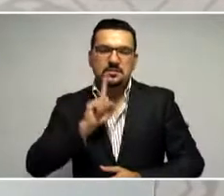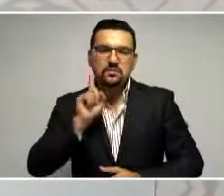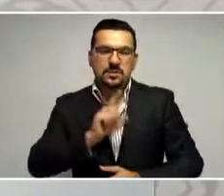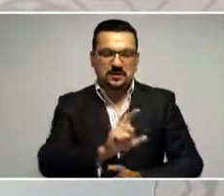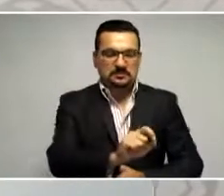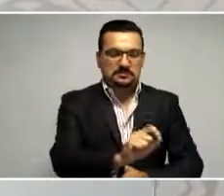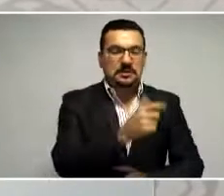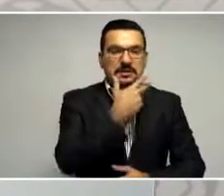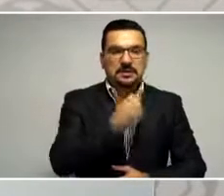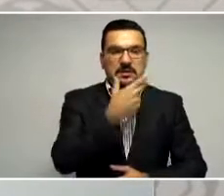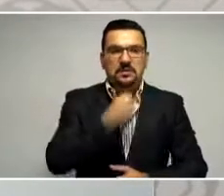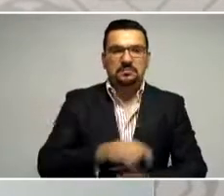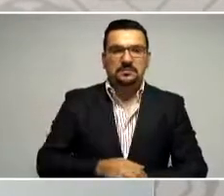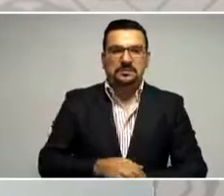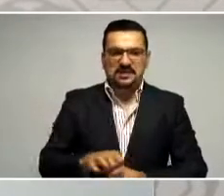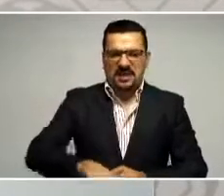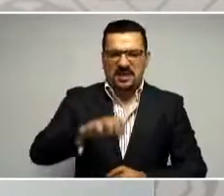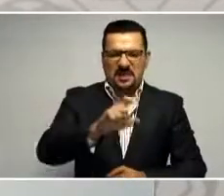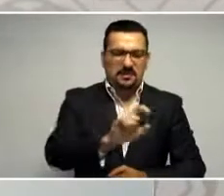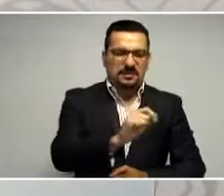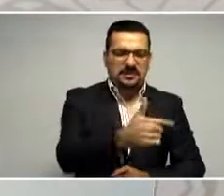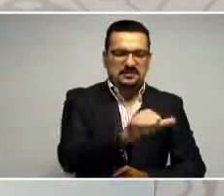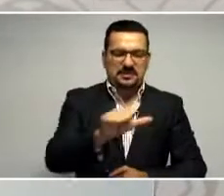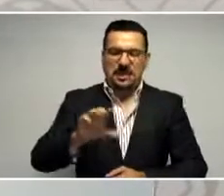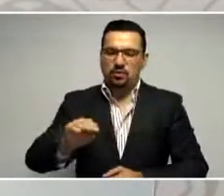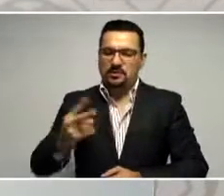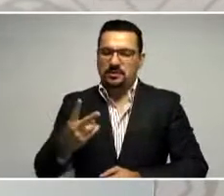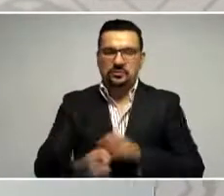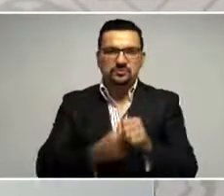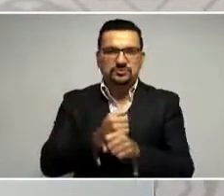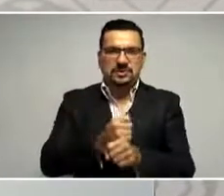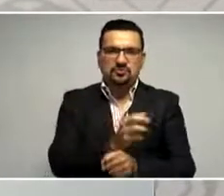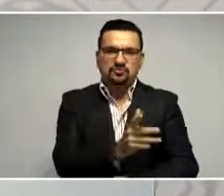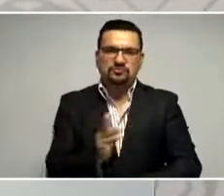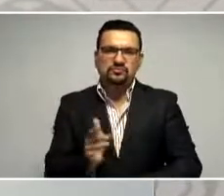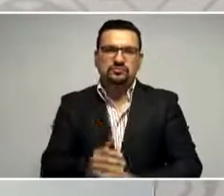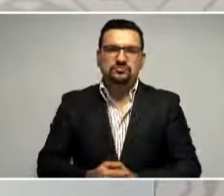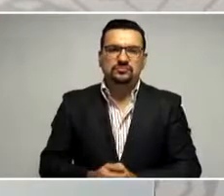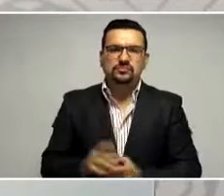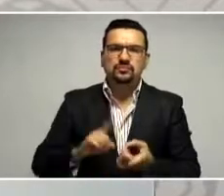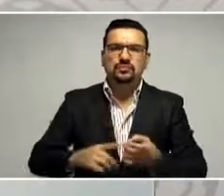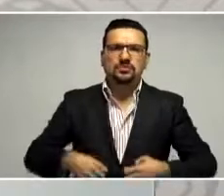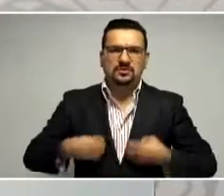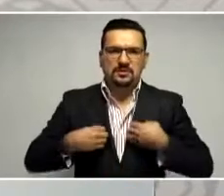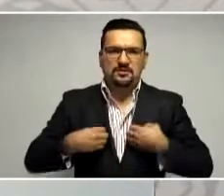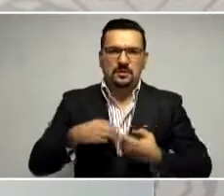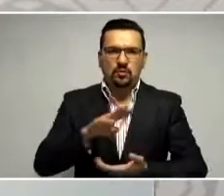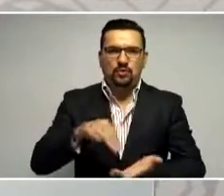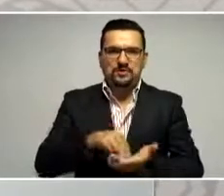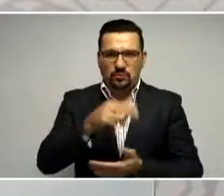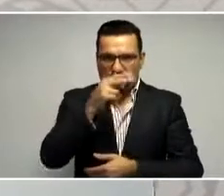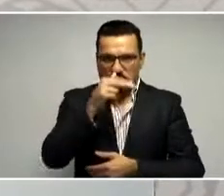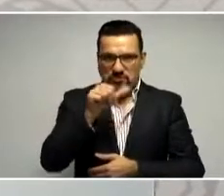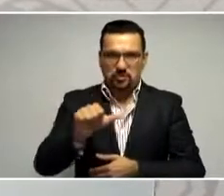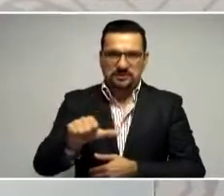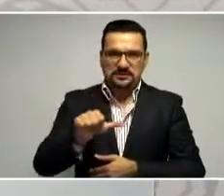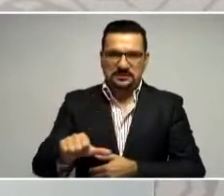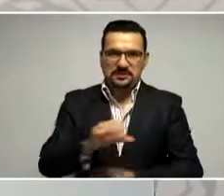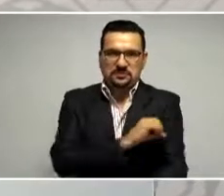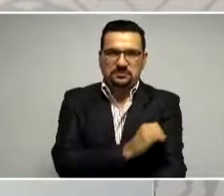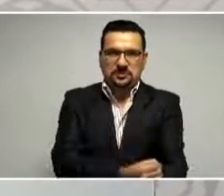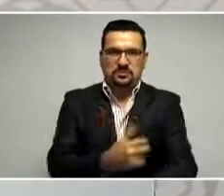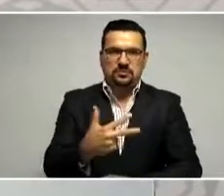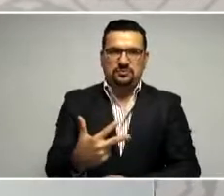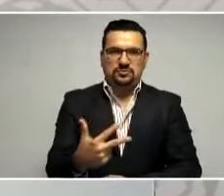20 hombres, entre 27 y 92 años de edad. Residentes de Hermosillo 16, Cajeme